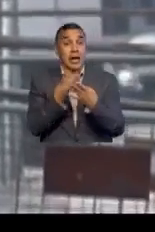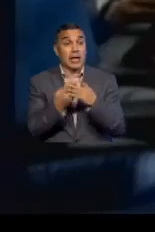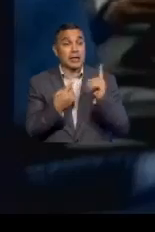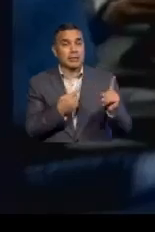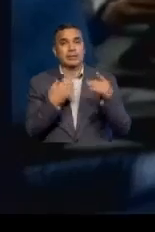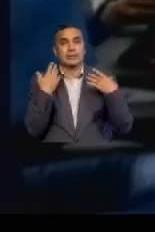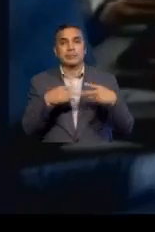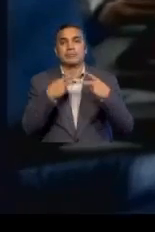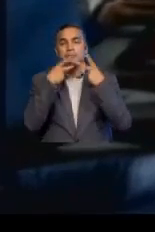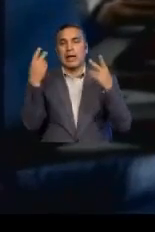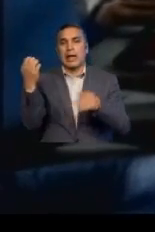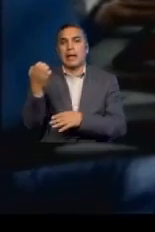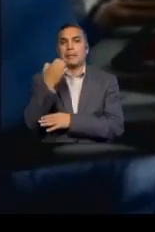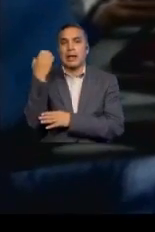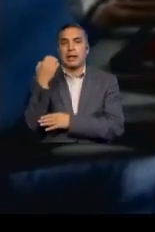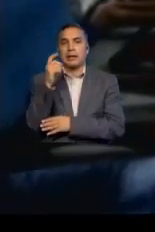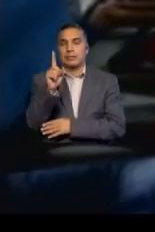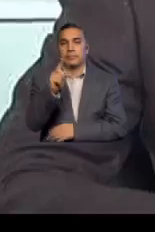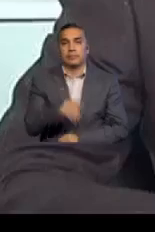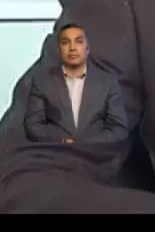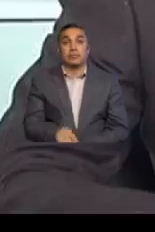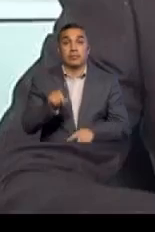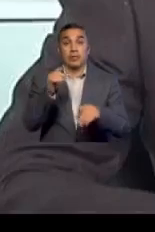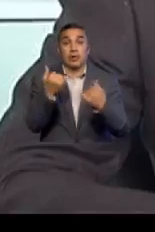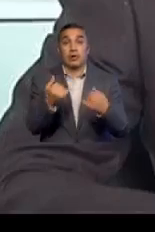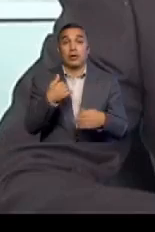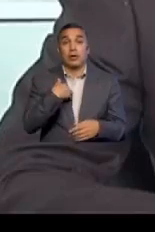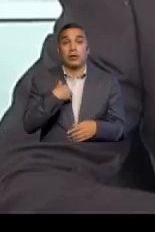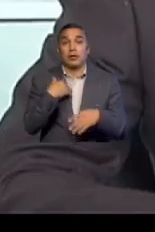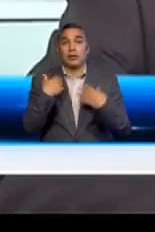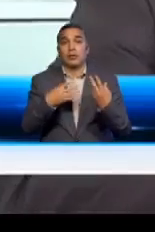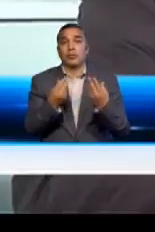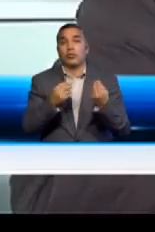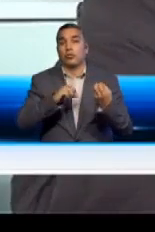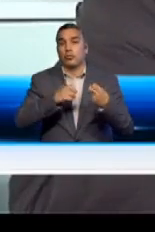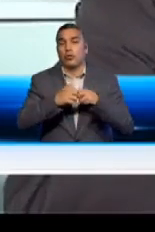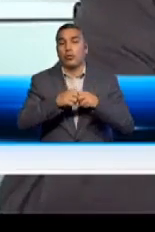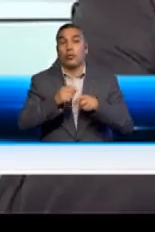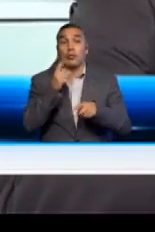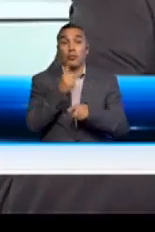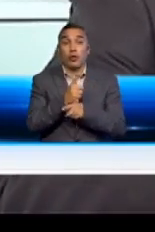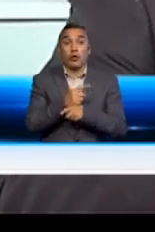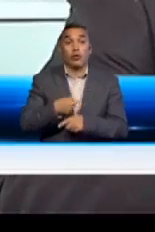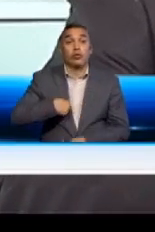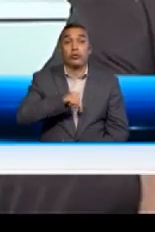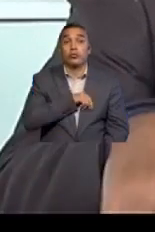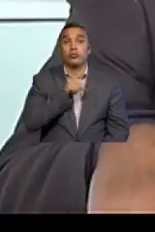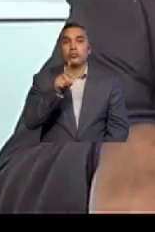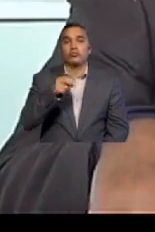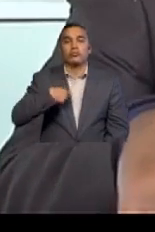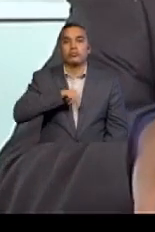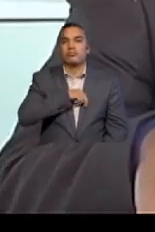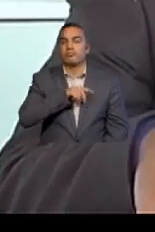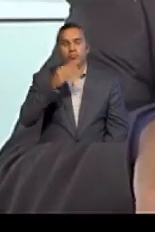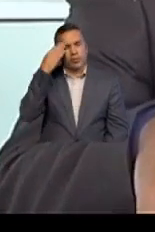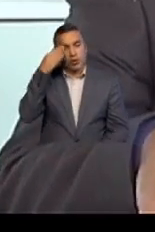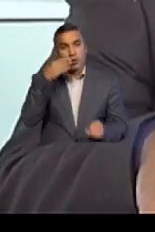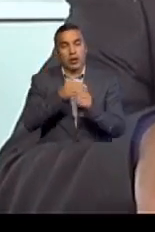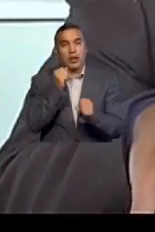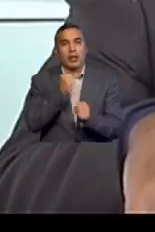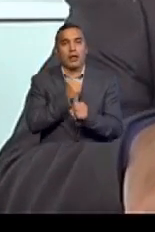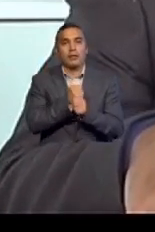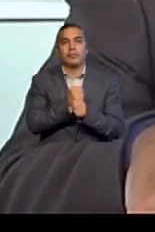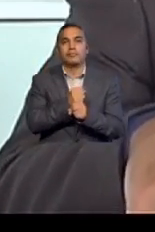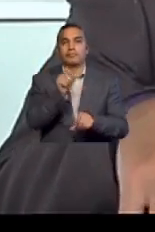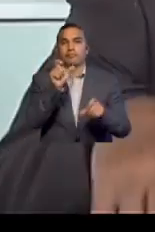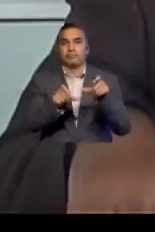carcelario sea declarado en emergencia. Hay momentos en que existe ese tipo de acciones. Por eso nosotros estamos empeñados en